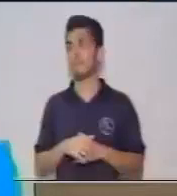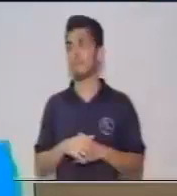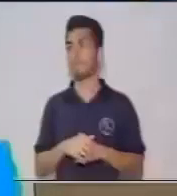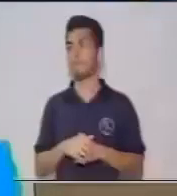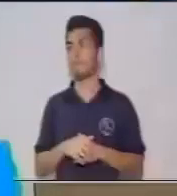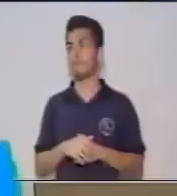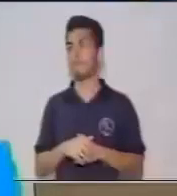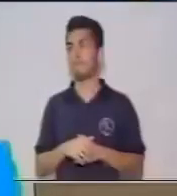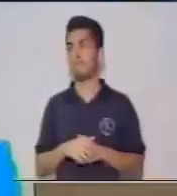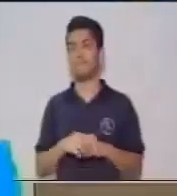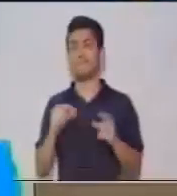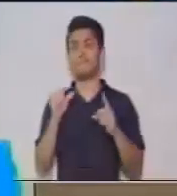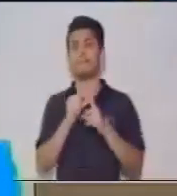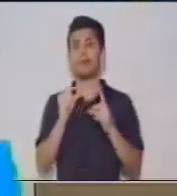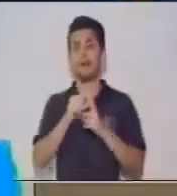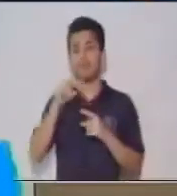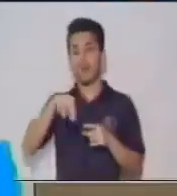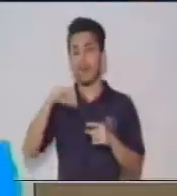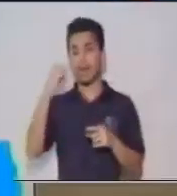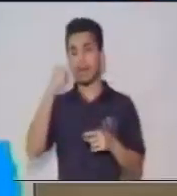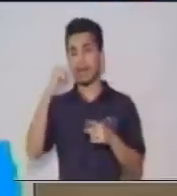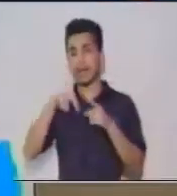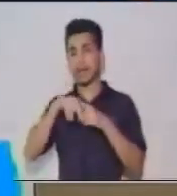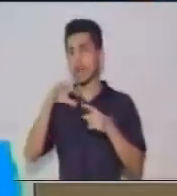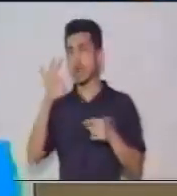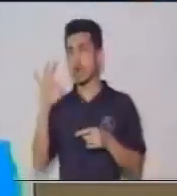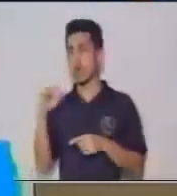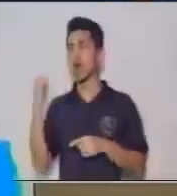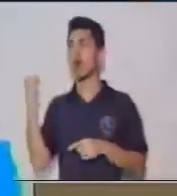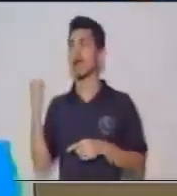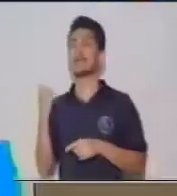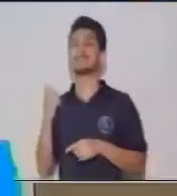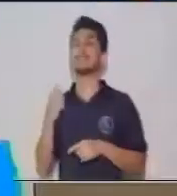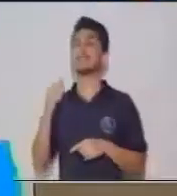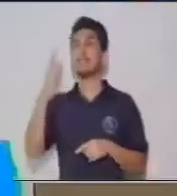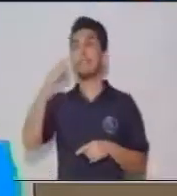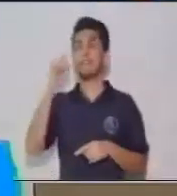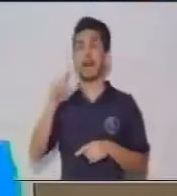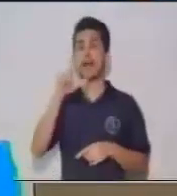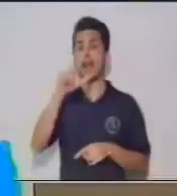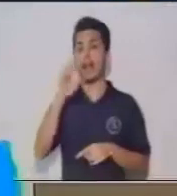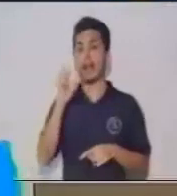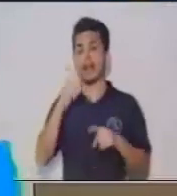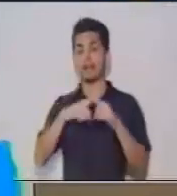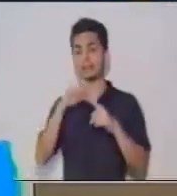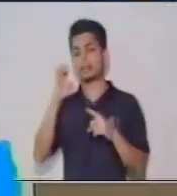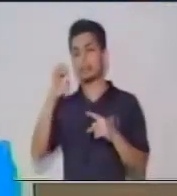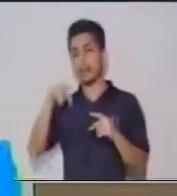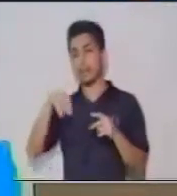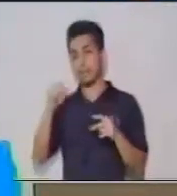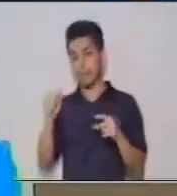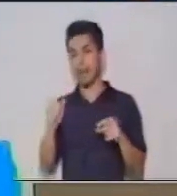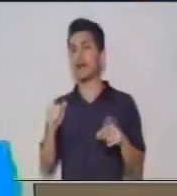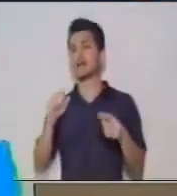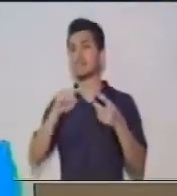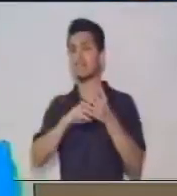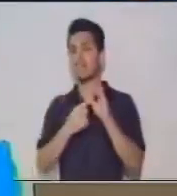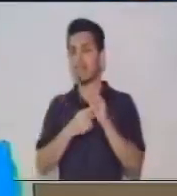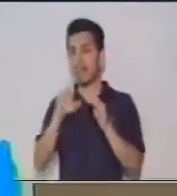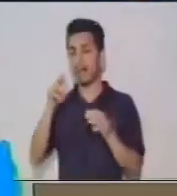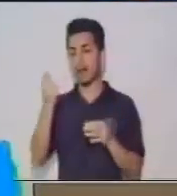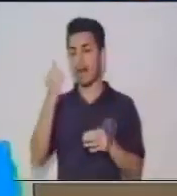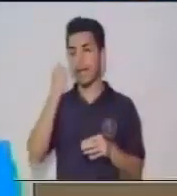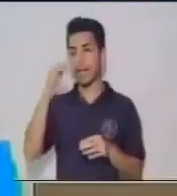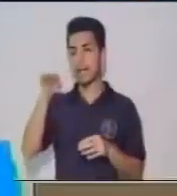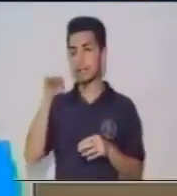con la I y la ñ. Recuérdense que esa es la raíz de la palabra. Y acá vamos a